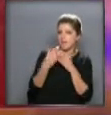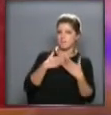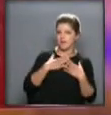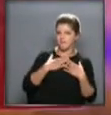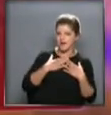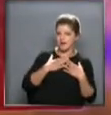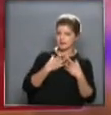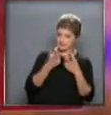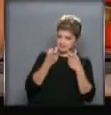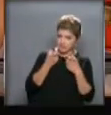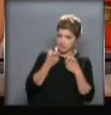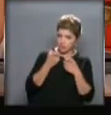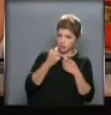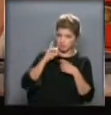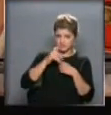plata